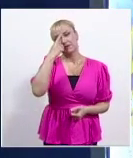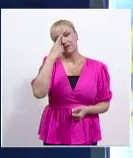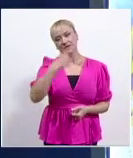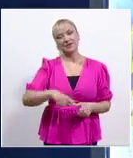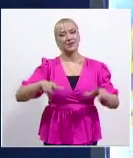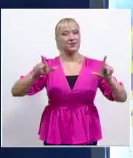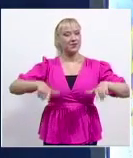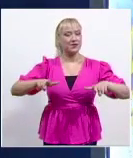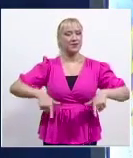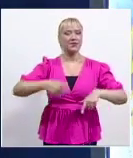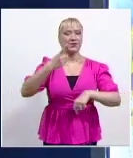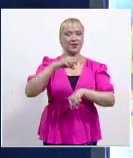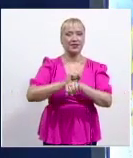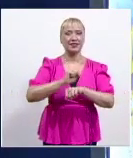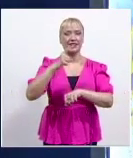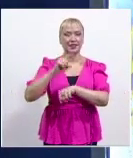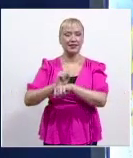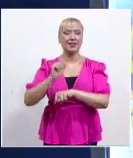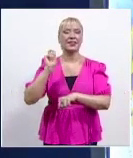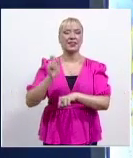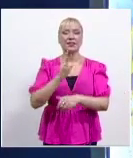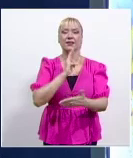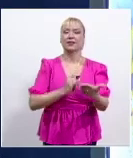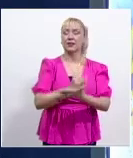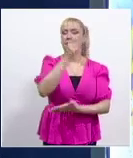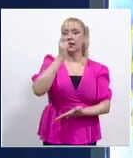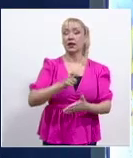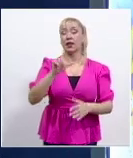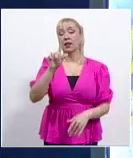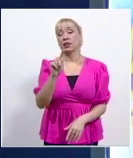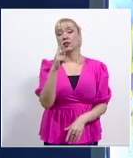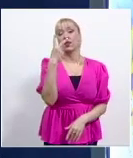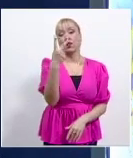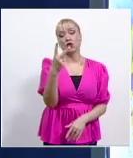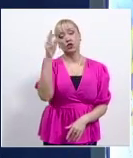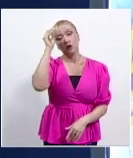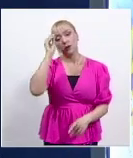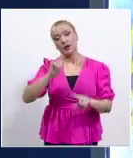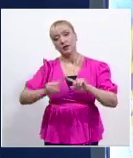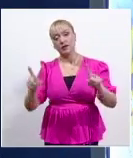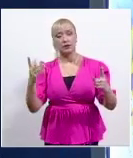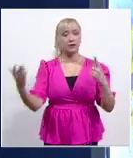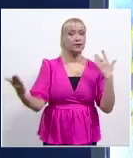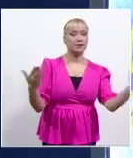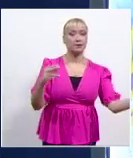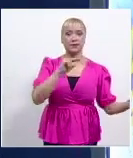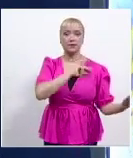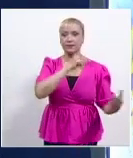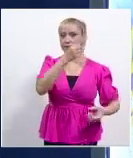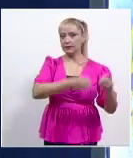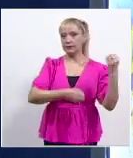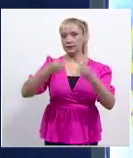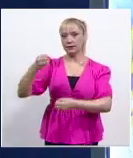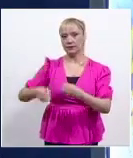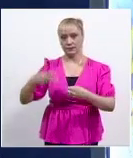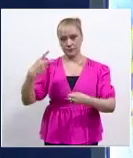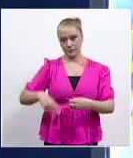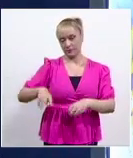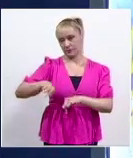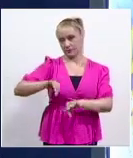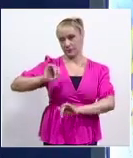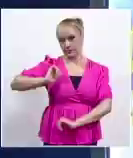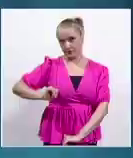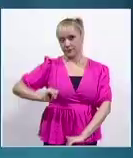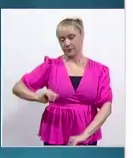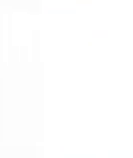del Semanario Judicial de la Federación se publicaron 72 criterios de distintos órganos jurisdiccionales del Poder Judicial de la